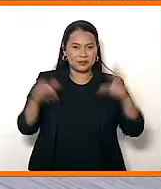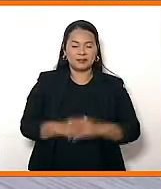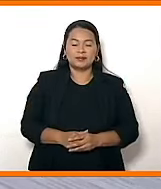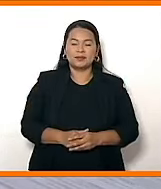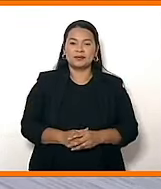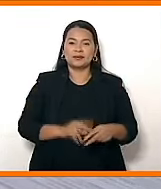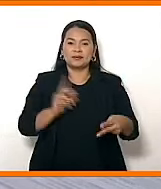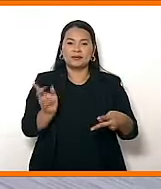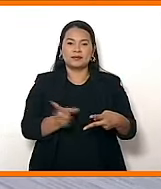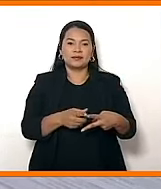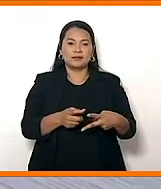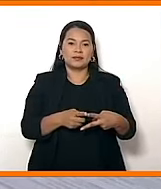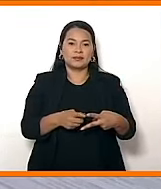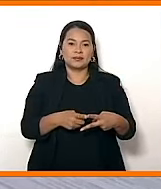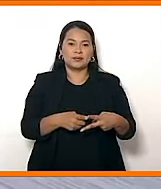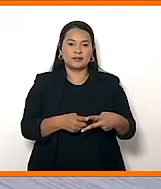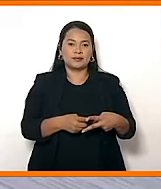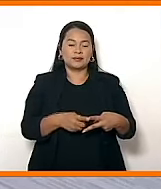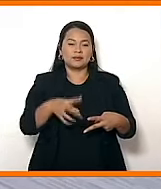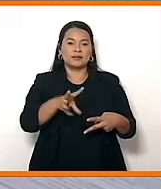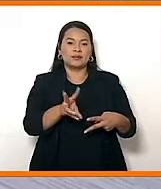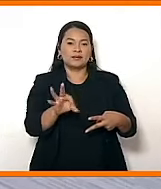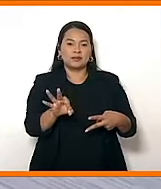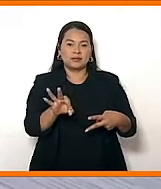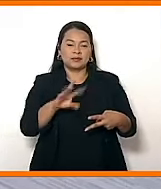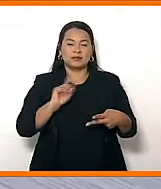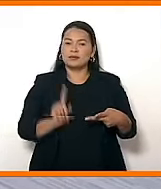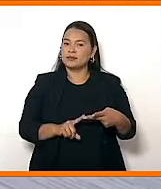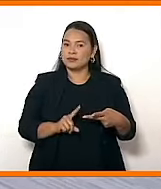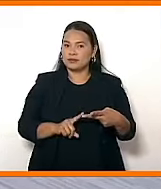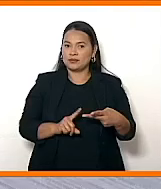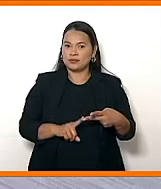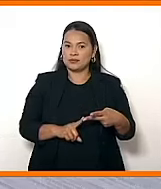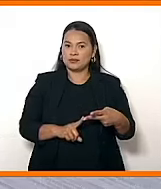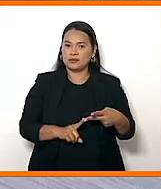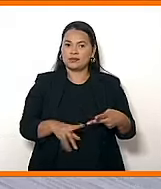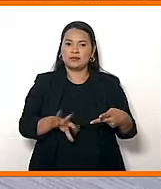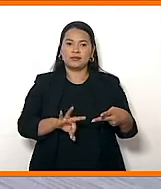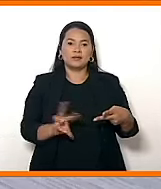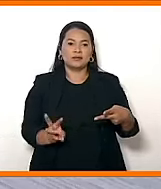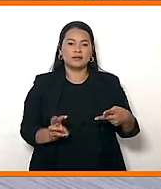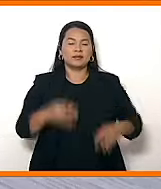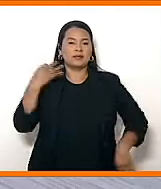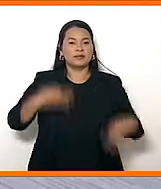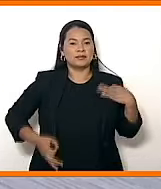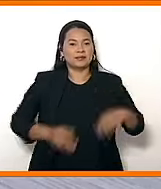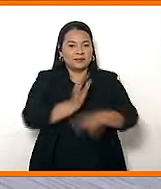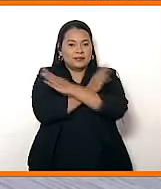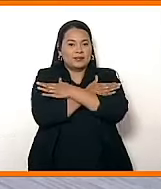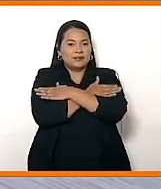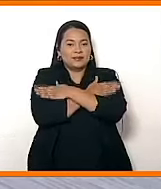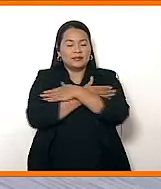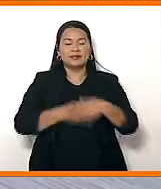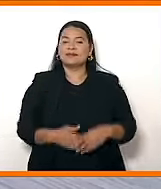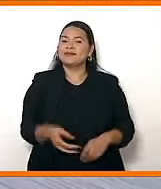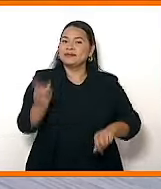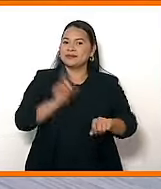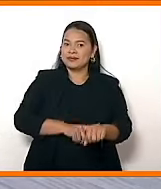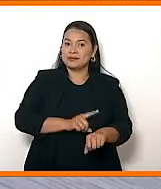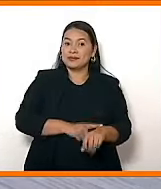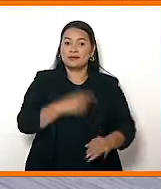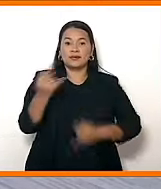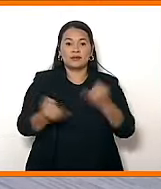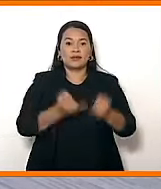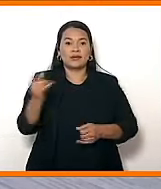martes. Posición 1, 69. Posición 2, 96. Muchas felicidades. Es momento de pegar